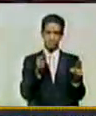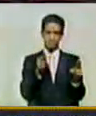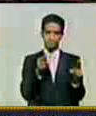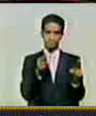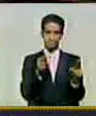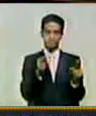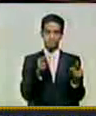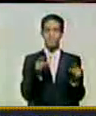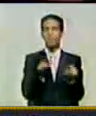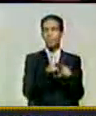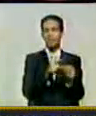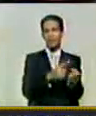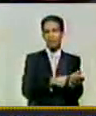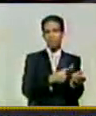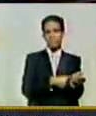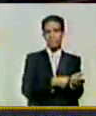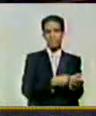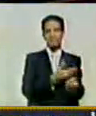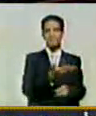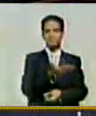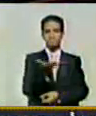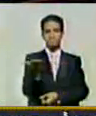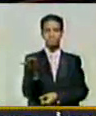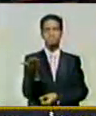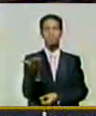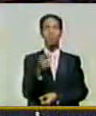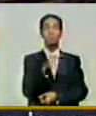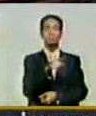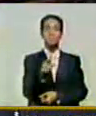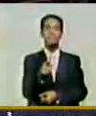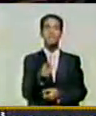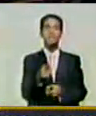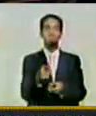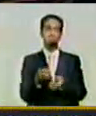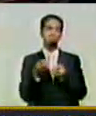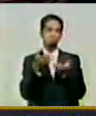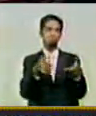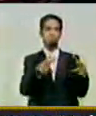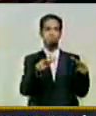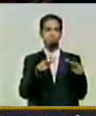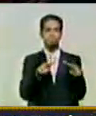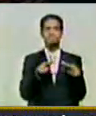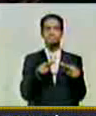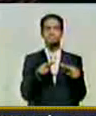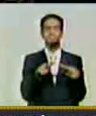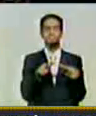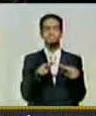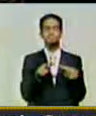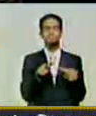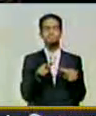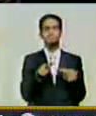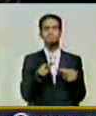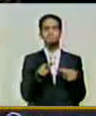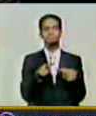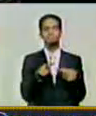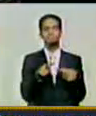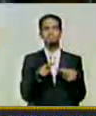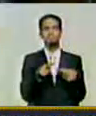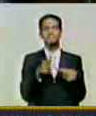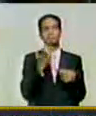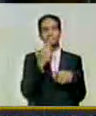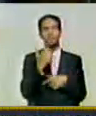compatriotas, son tributarios, beneficiarios de medidas que yo